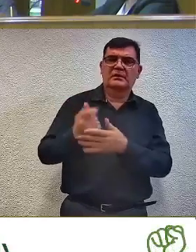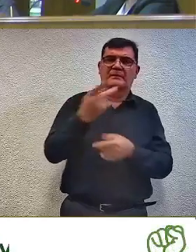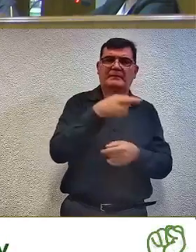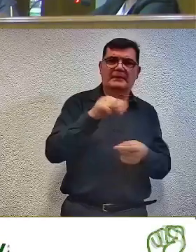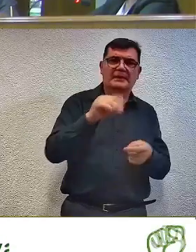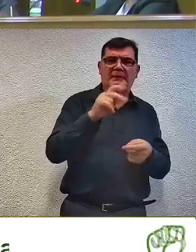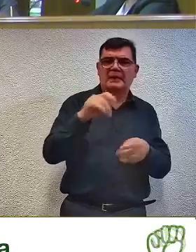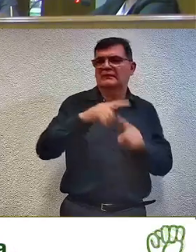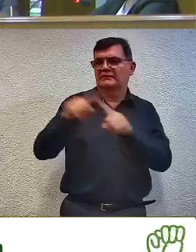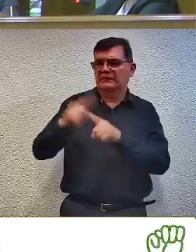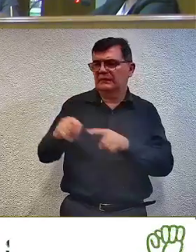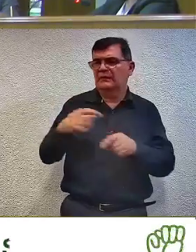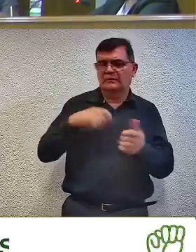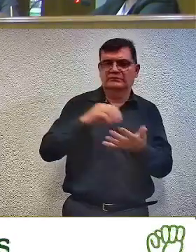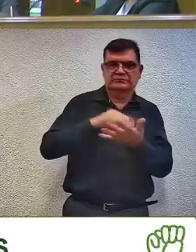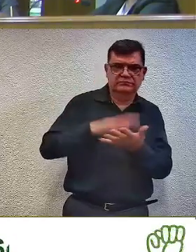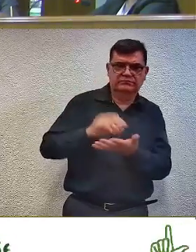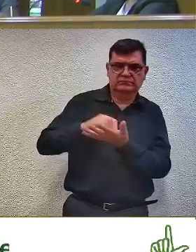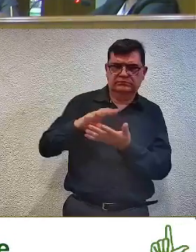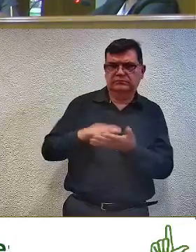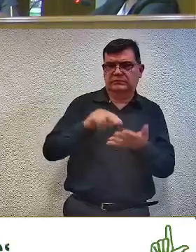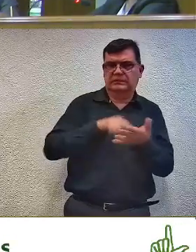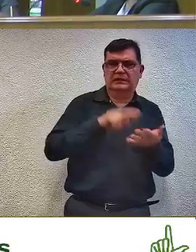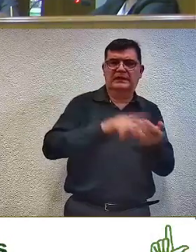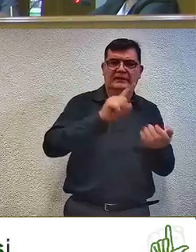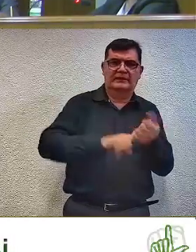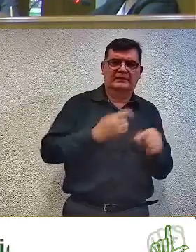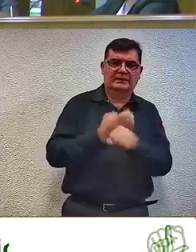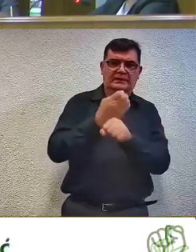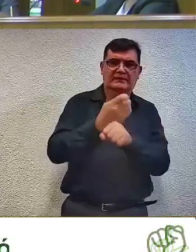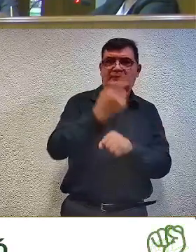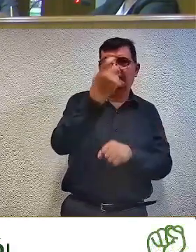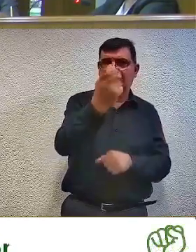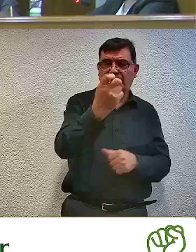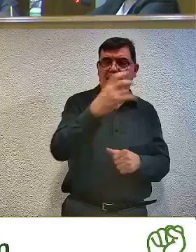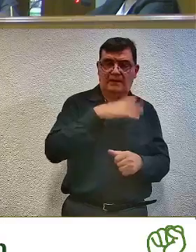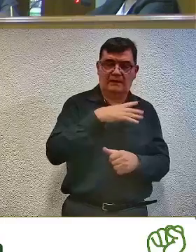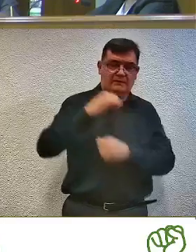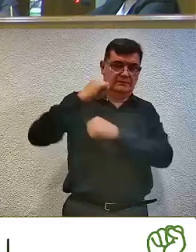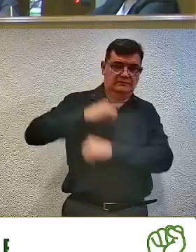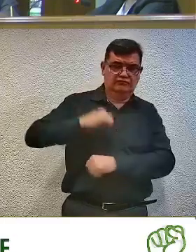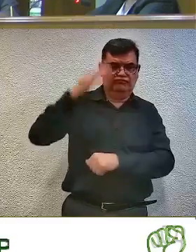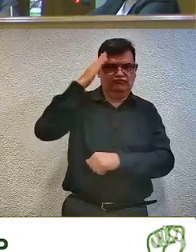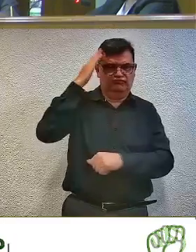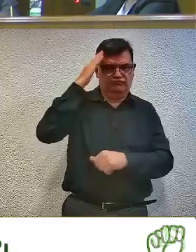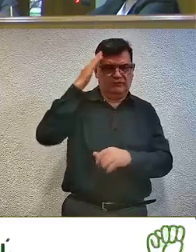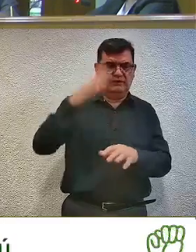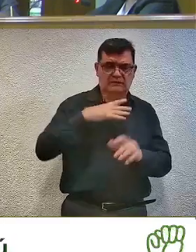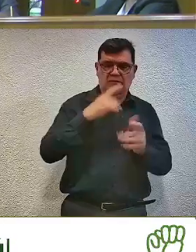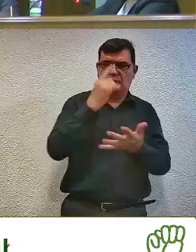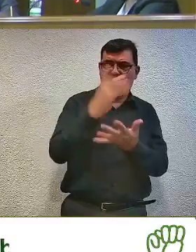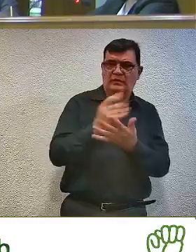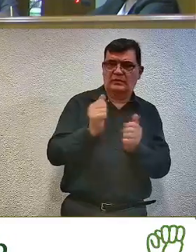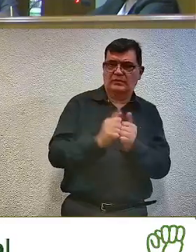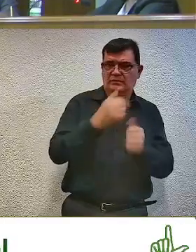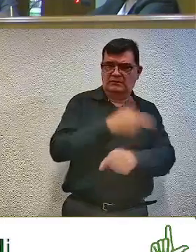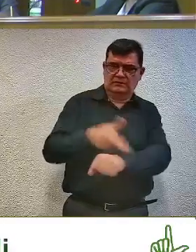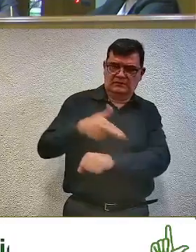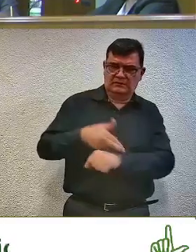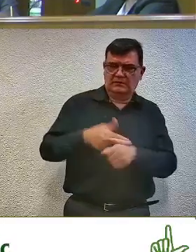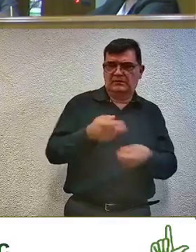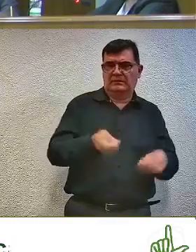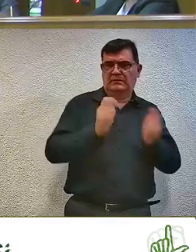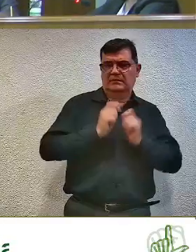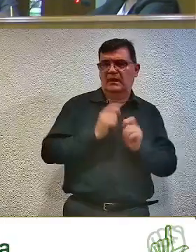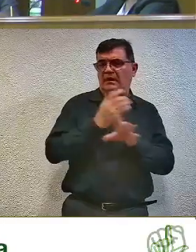políticos con registro y acreditación en el Estado. Ello al ser la autoridad facultada exclusivamente para tramitar la entrega